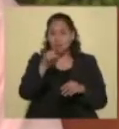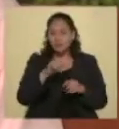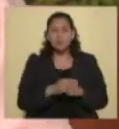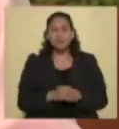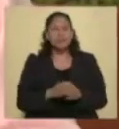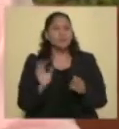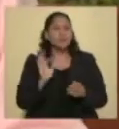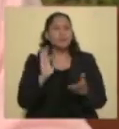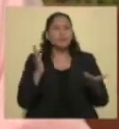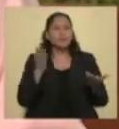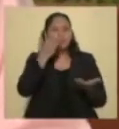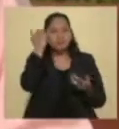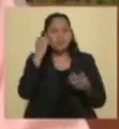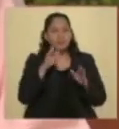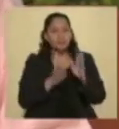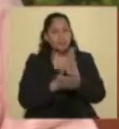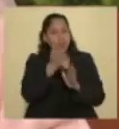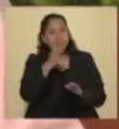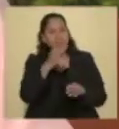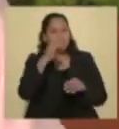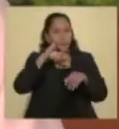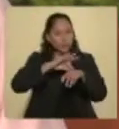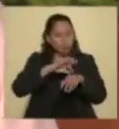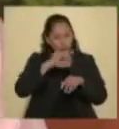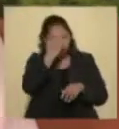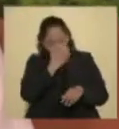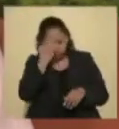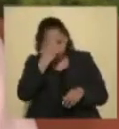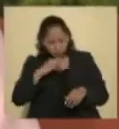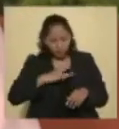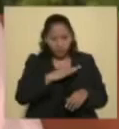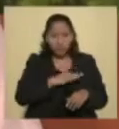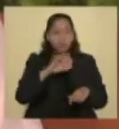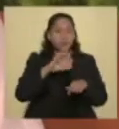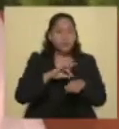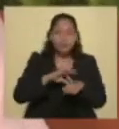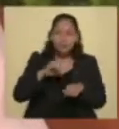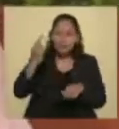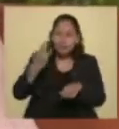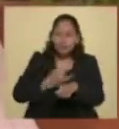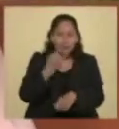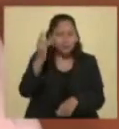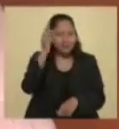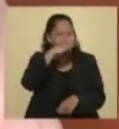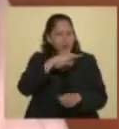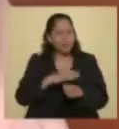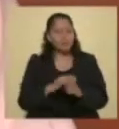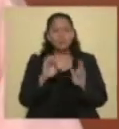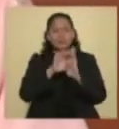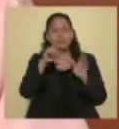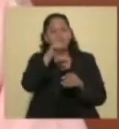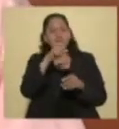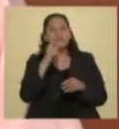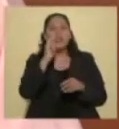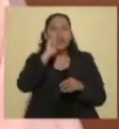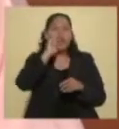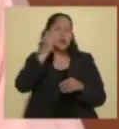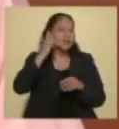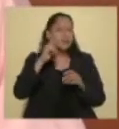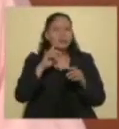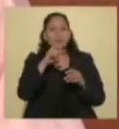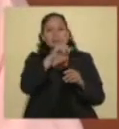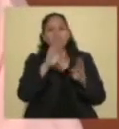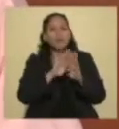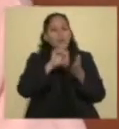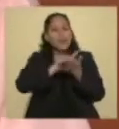que, no sé, ir a una consulta médica, por ejemplo, y que el doctor no sea doctor? Imagínate que te tienes que sacar una muela o que te tienes que hacer